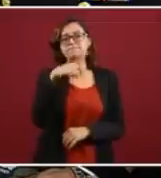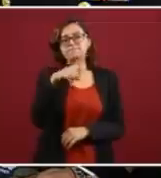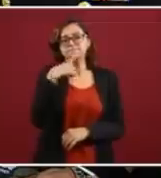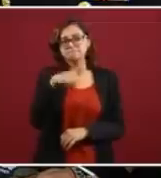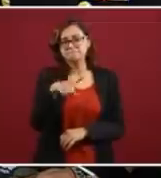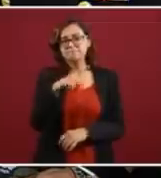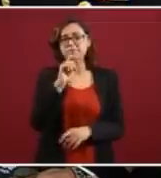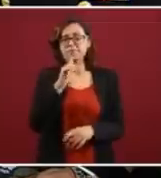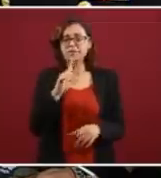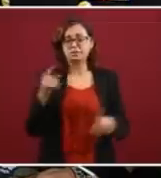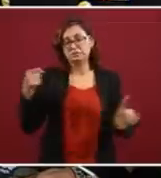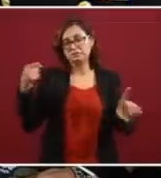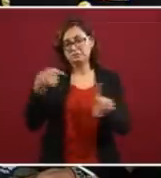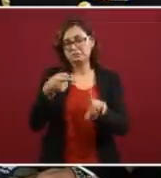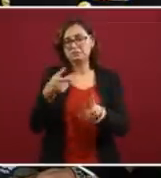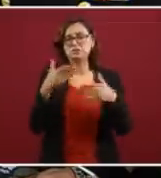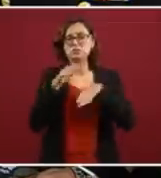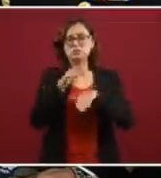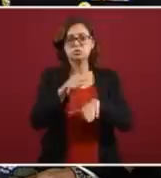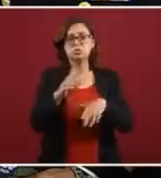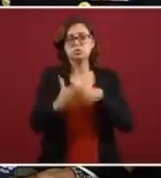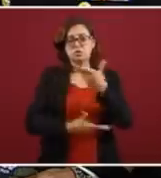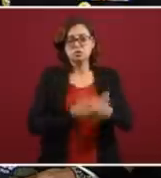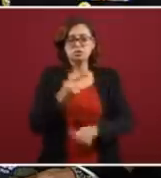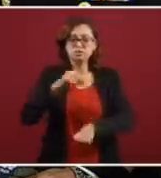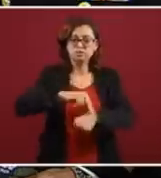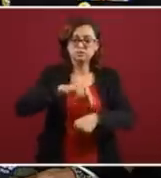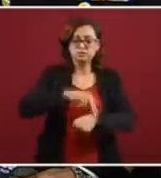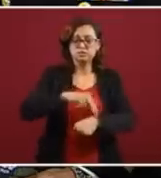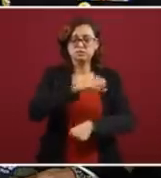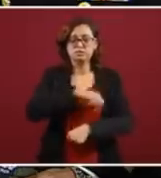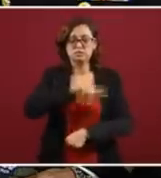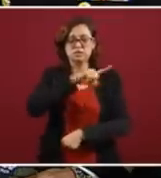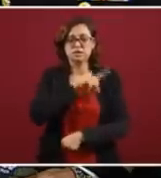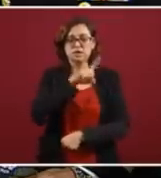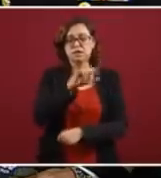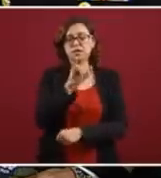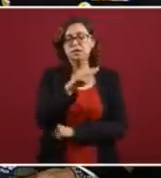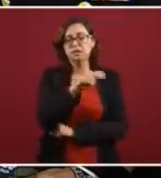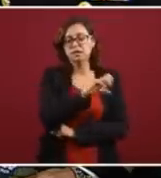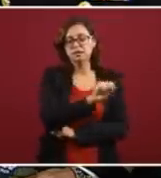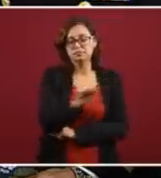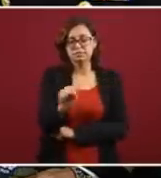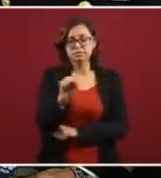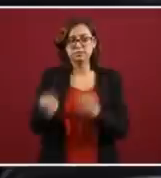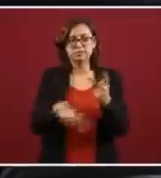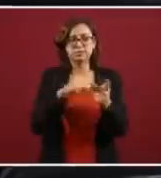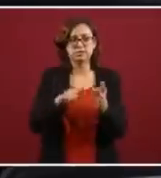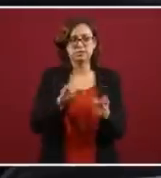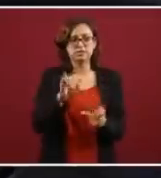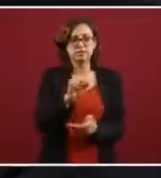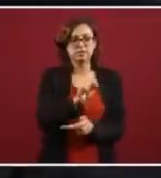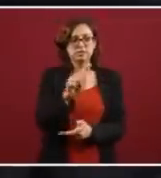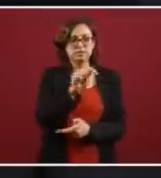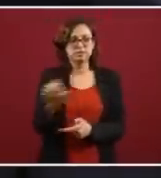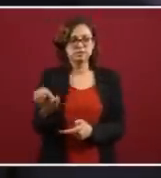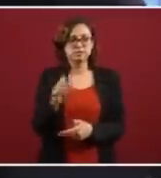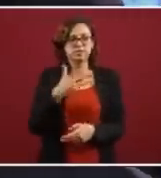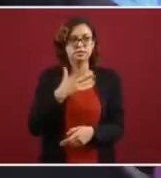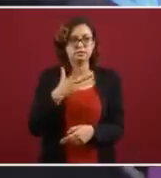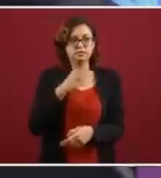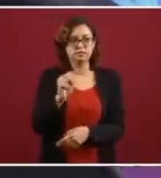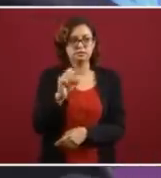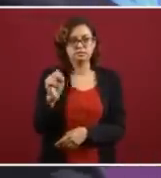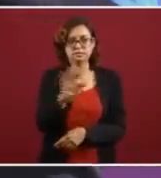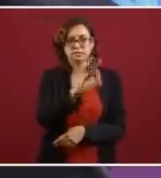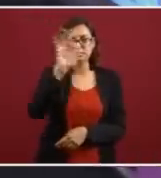concentran fundamentalmente en el área de servicios de salud, donde el Instituto Mexicano del Seguro Social y el ISSSTE concentran el